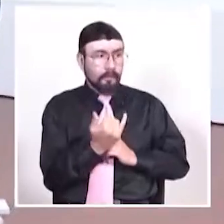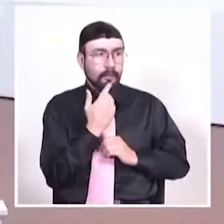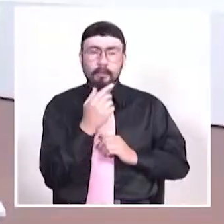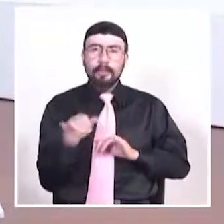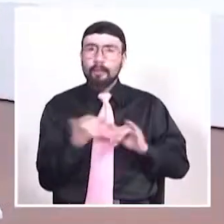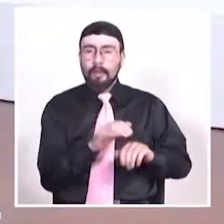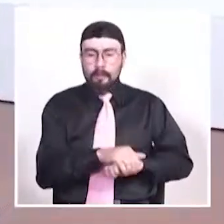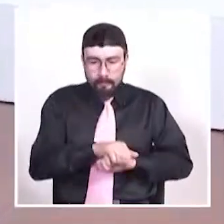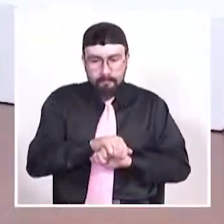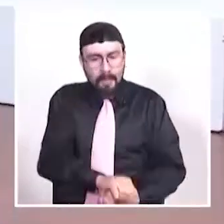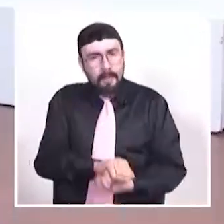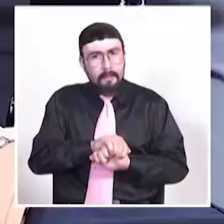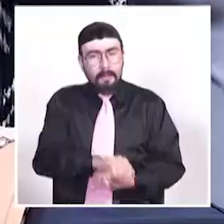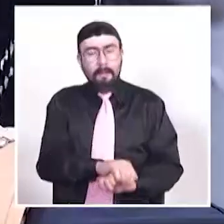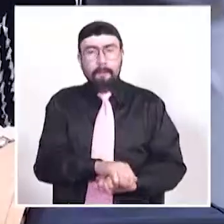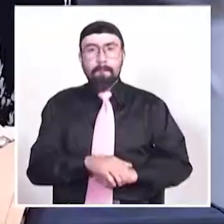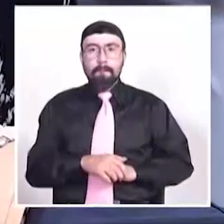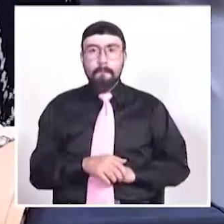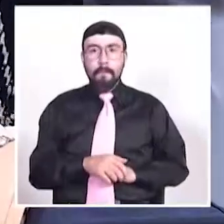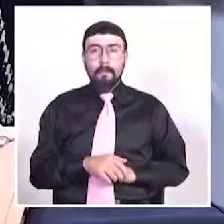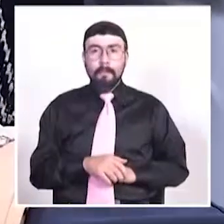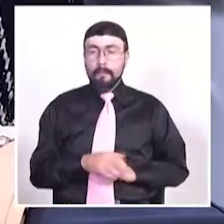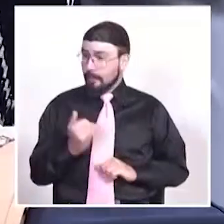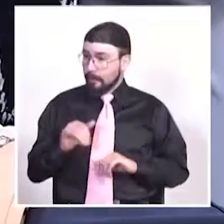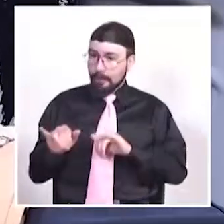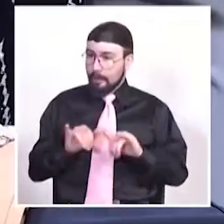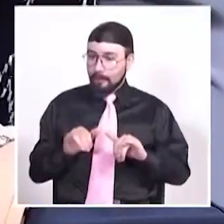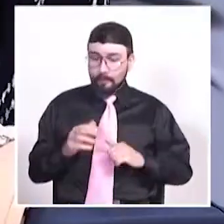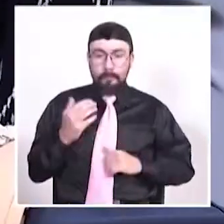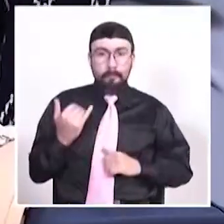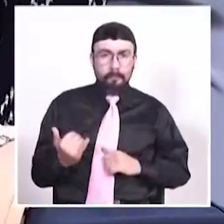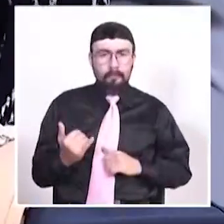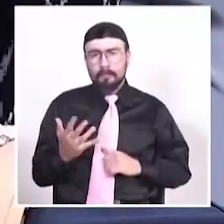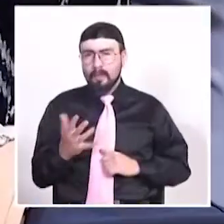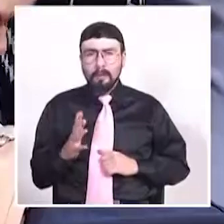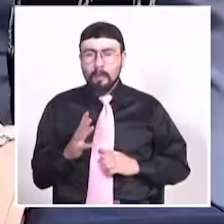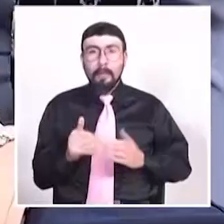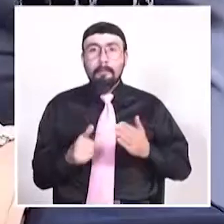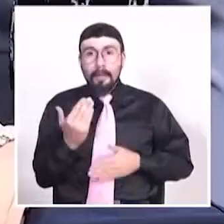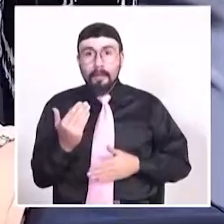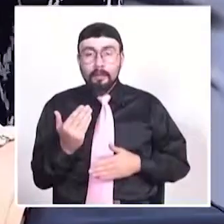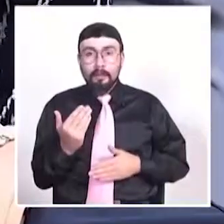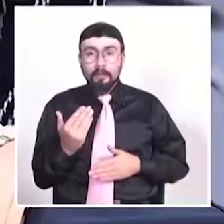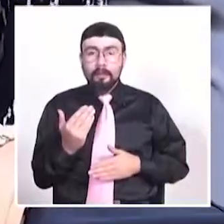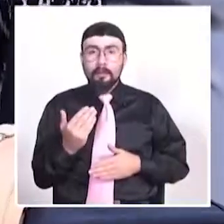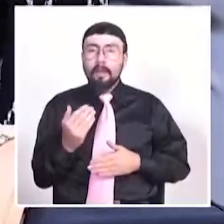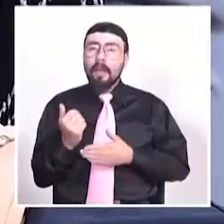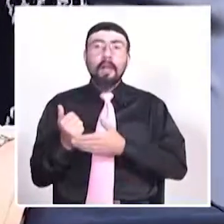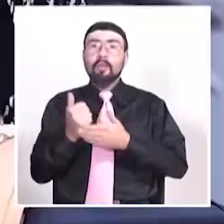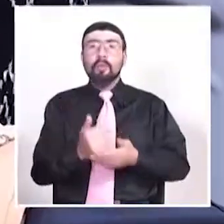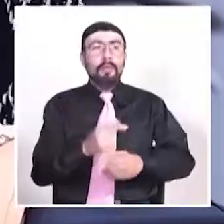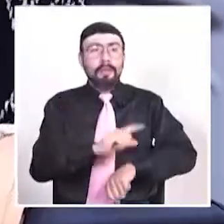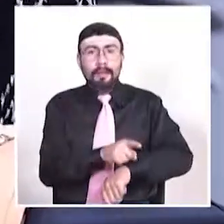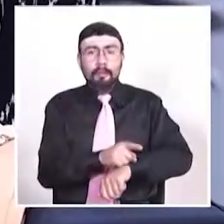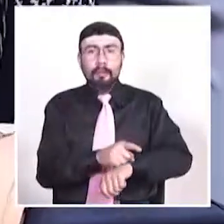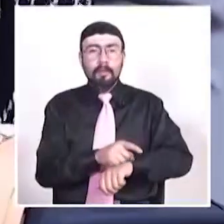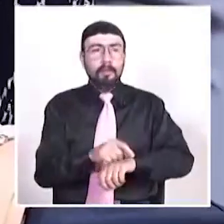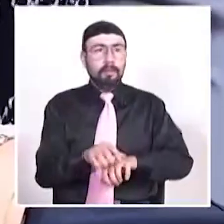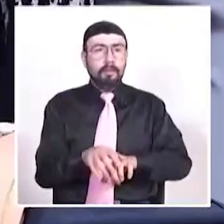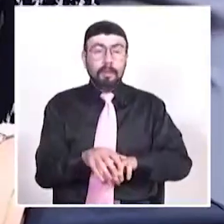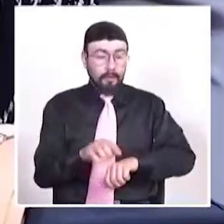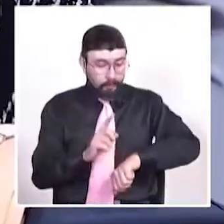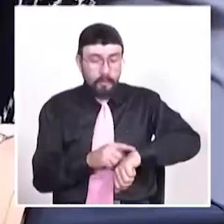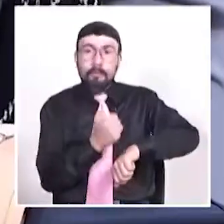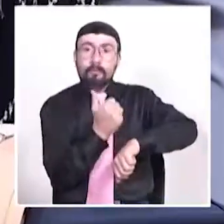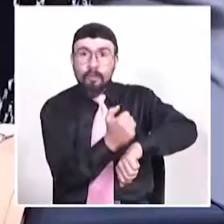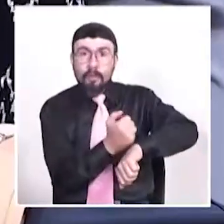¿no? Exactamente. Entonces, listo, estoy en esta posición y empiezo más o menos a contar. Alguien que me ayude con el tiempo. Hay quien lleva el